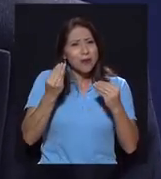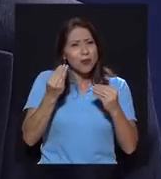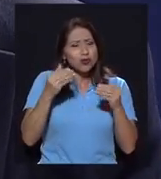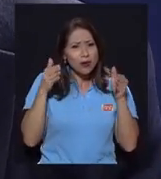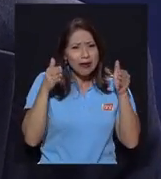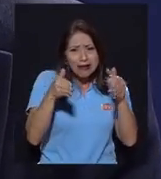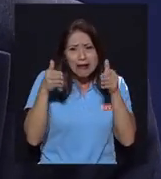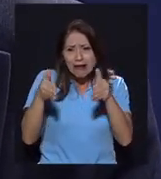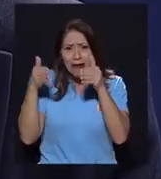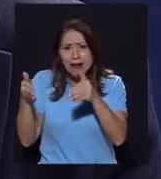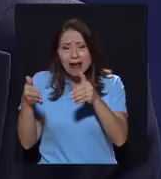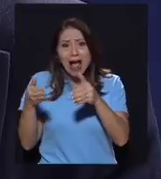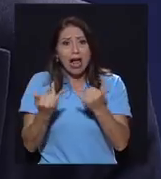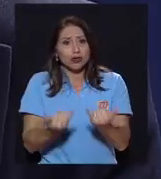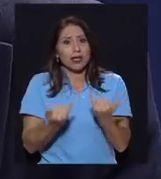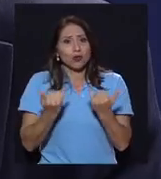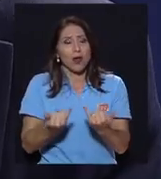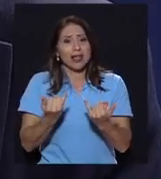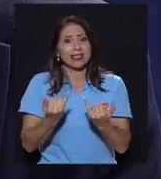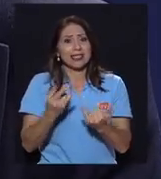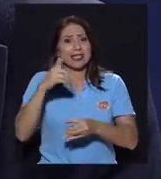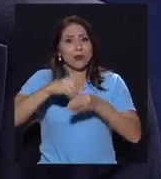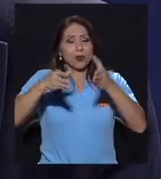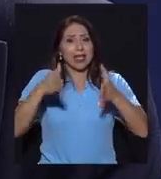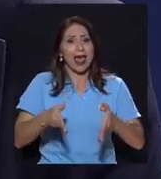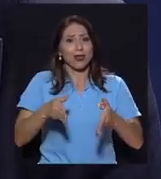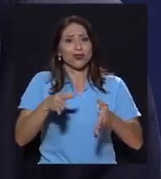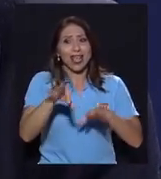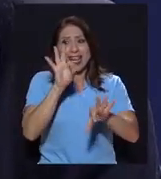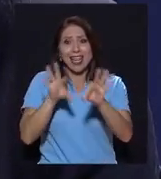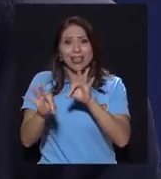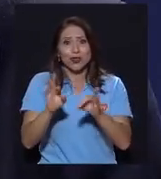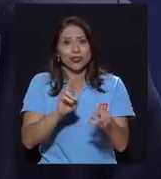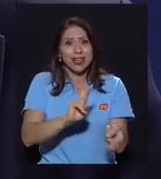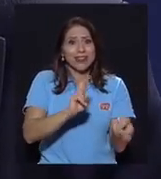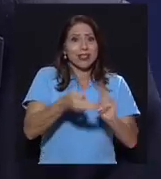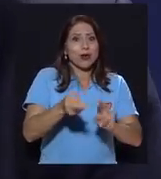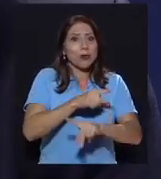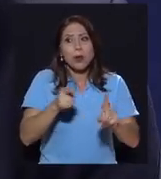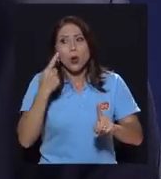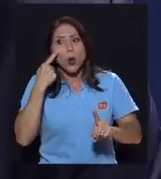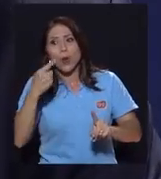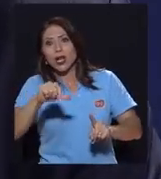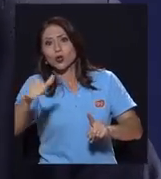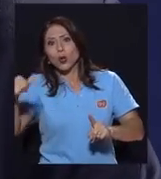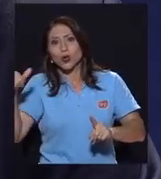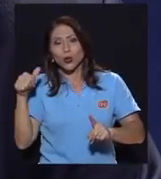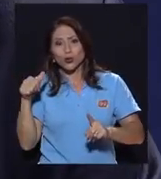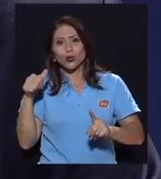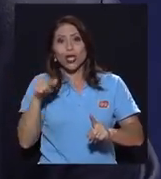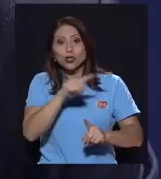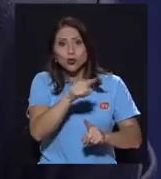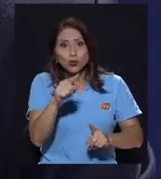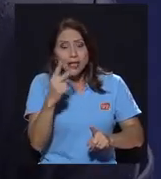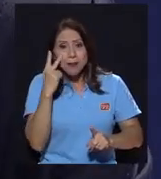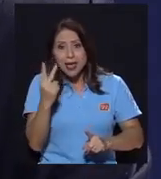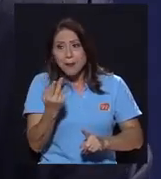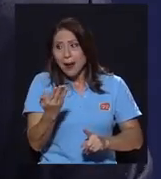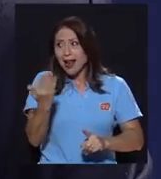actuales diputados electos de bruce la operación sin ponerlos en nosotros si usted ve para atrás usted va a encontrar iguales